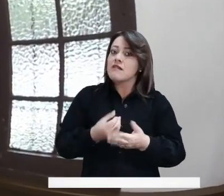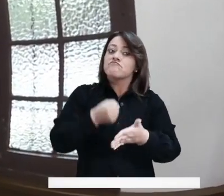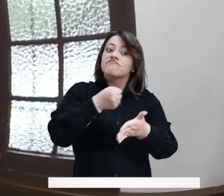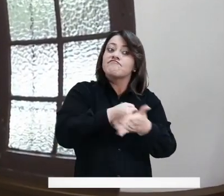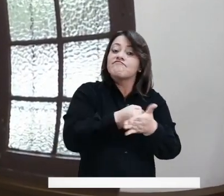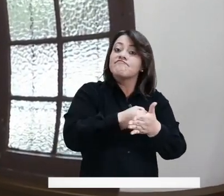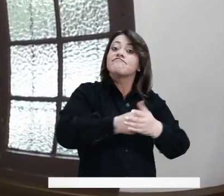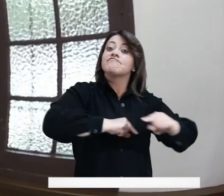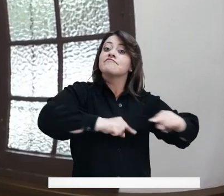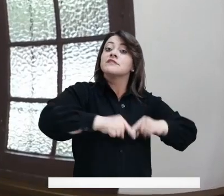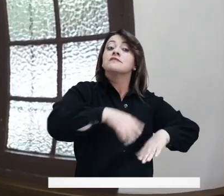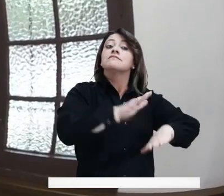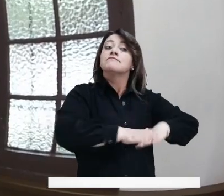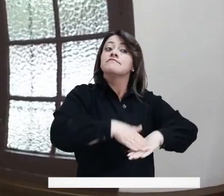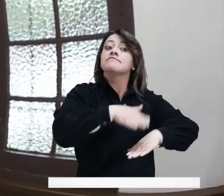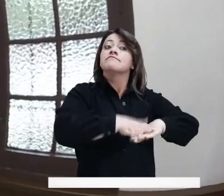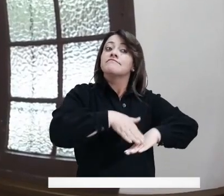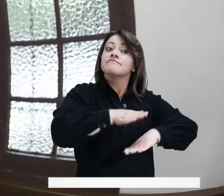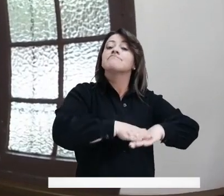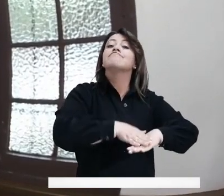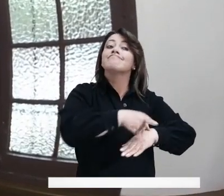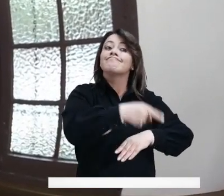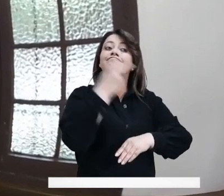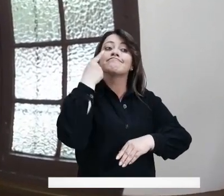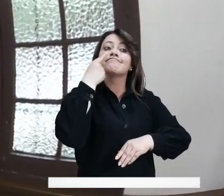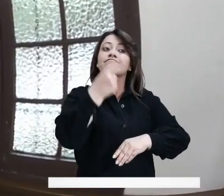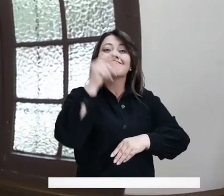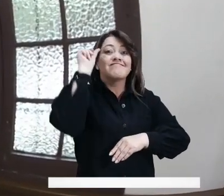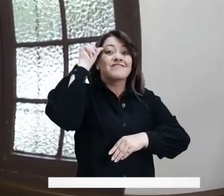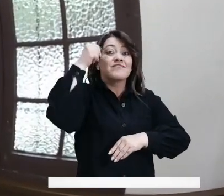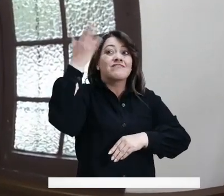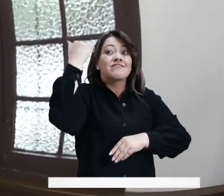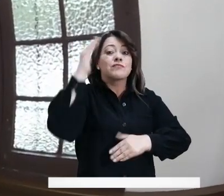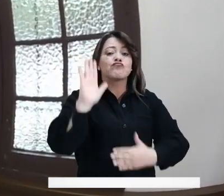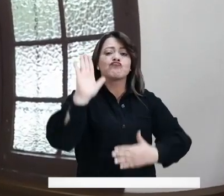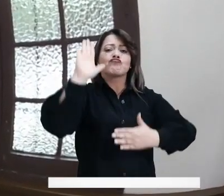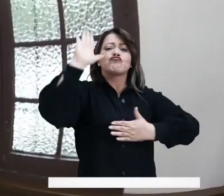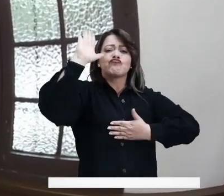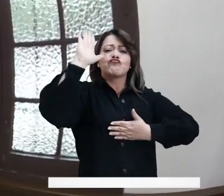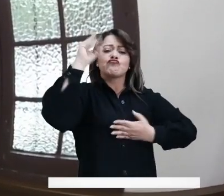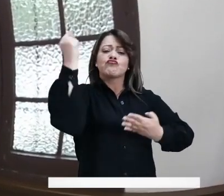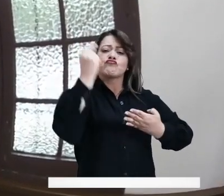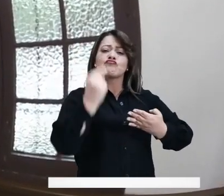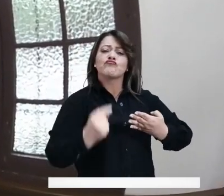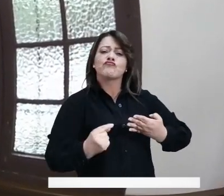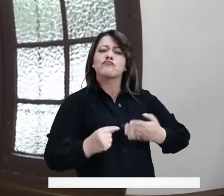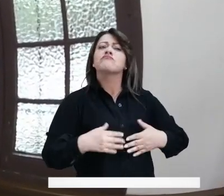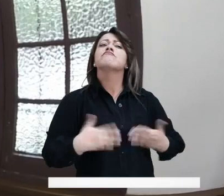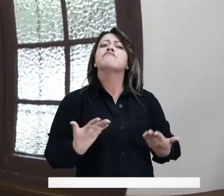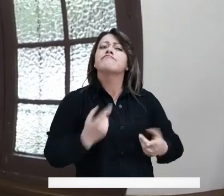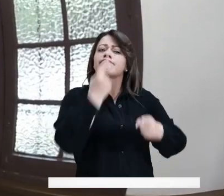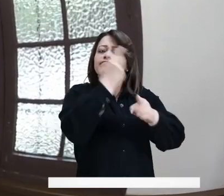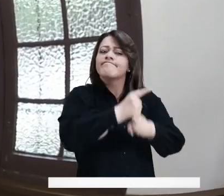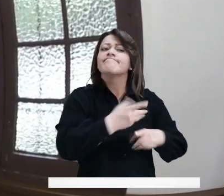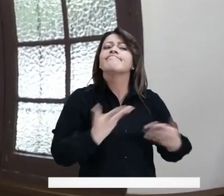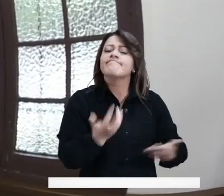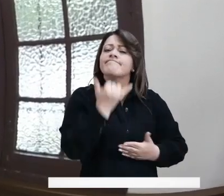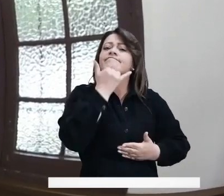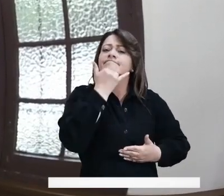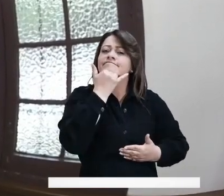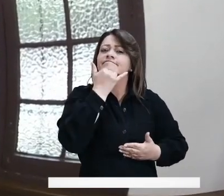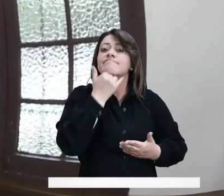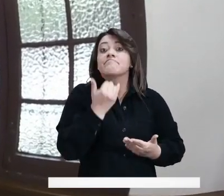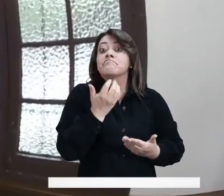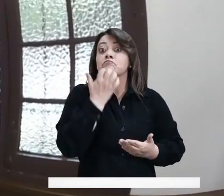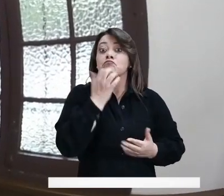presionar a la administración para que efectivamente cumpla sus promesas, porque aquí habla mucho de esta administración del cuidado y no sé qué, y de que